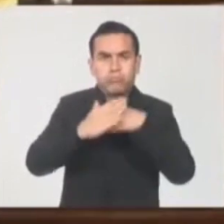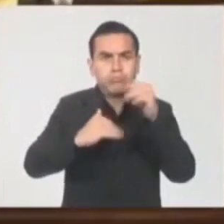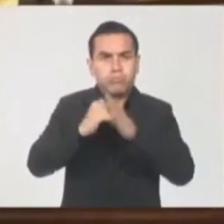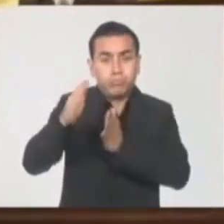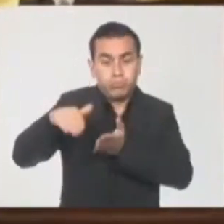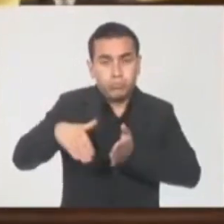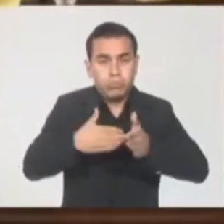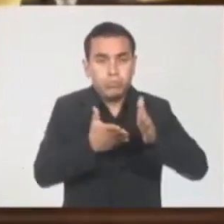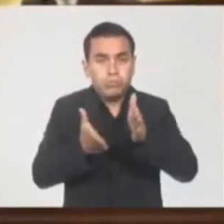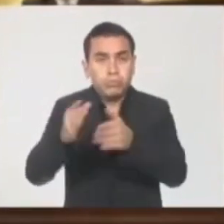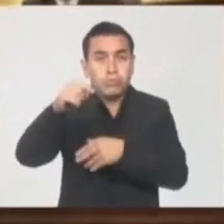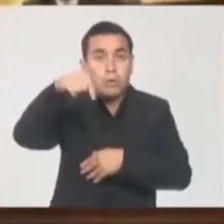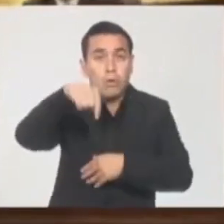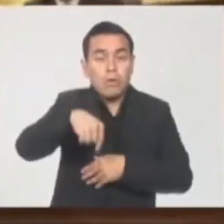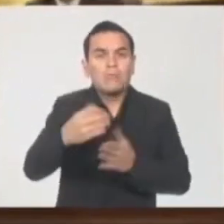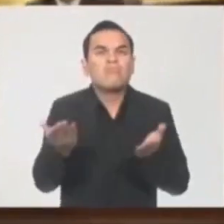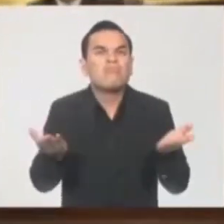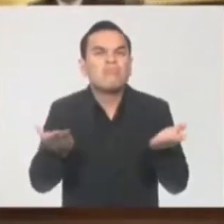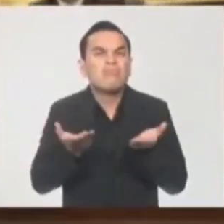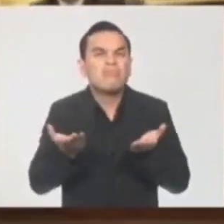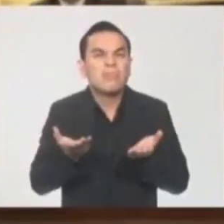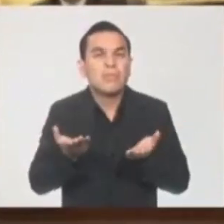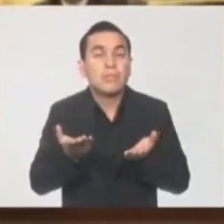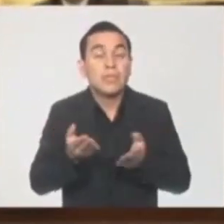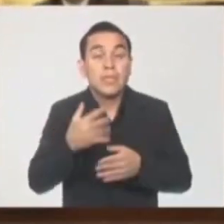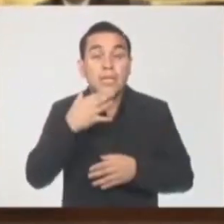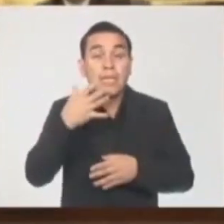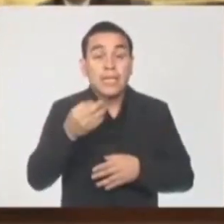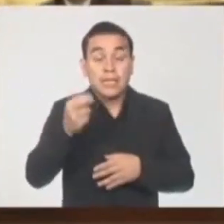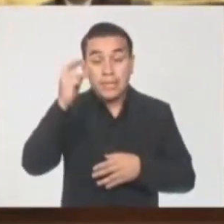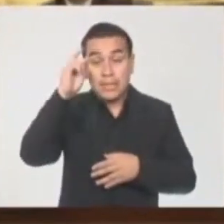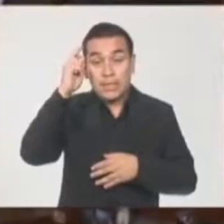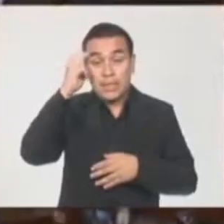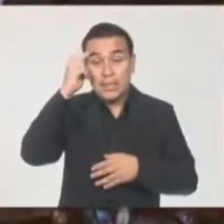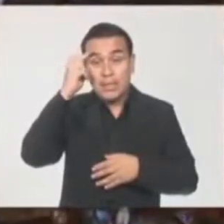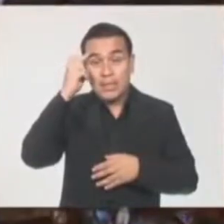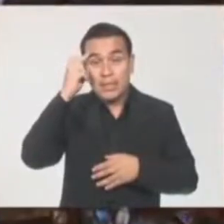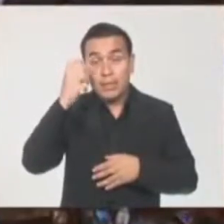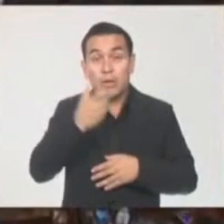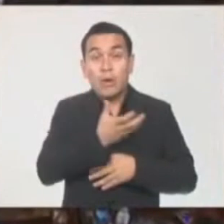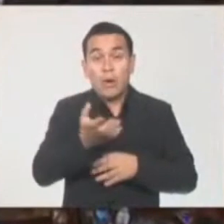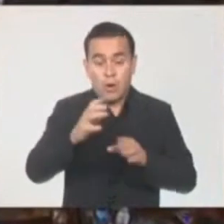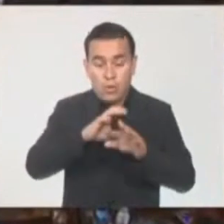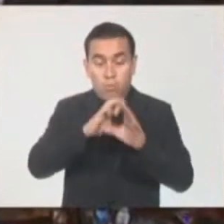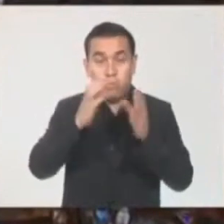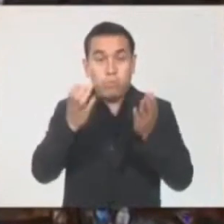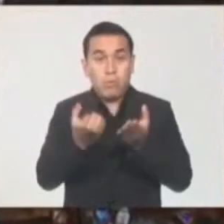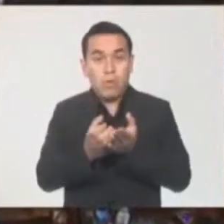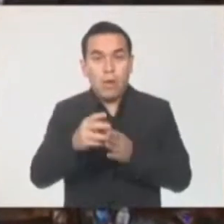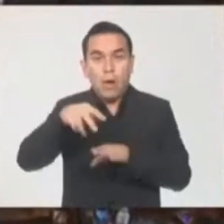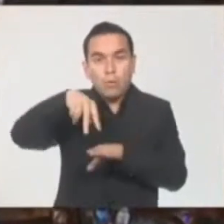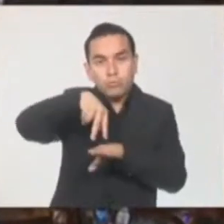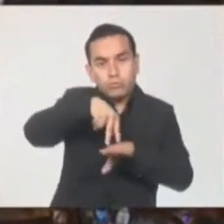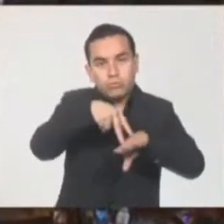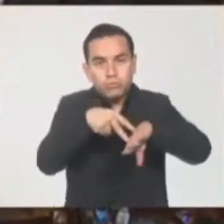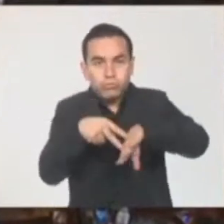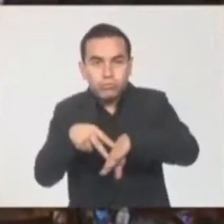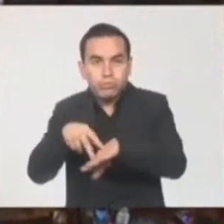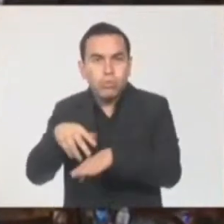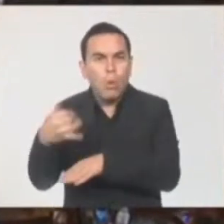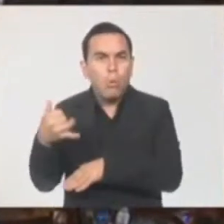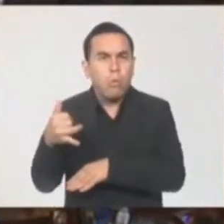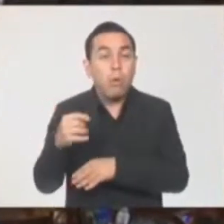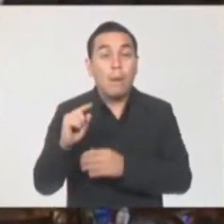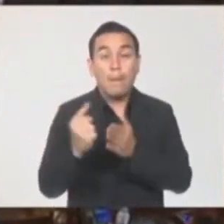este momento, ahorita, somos sede de un campeonato mundial de surf, el primero en la historia que